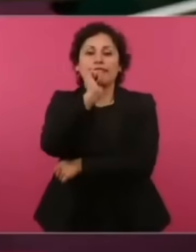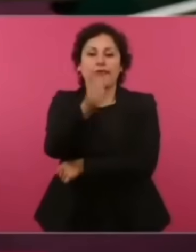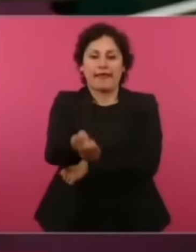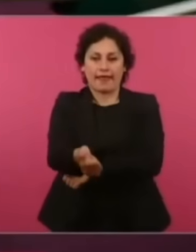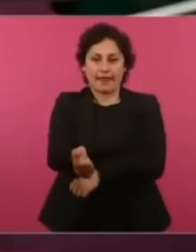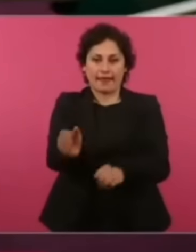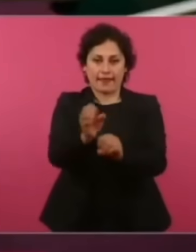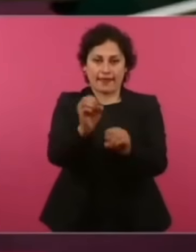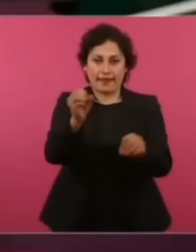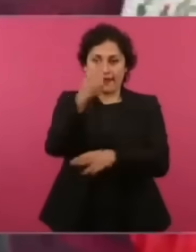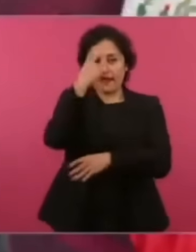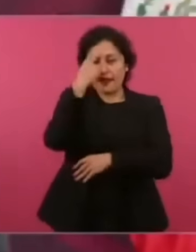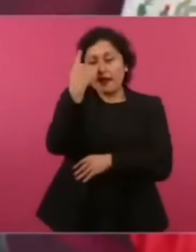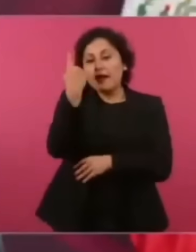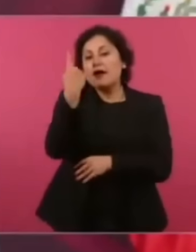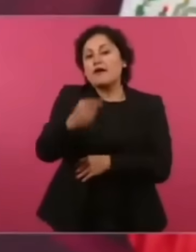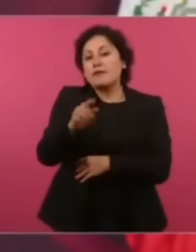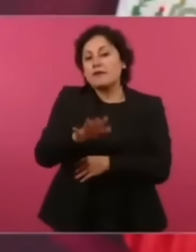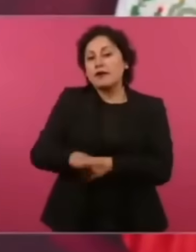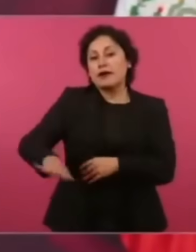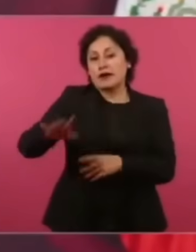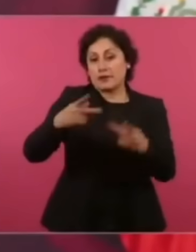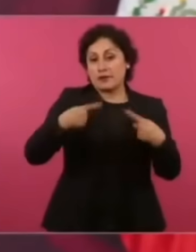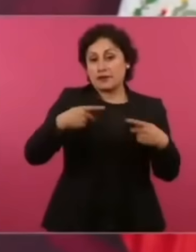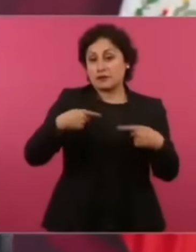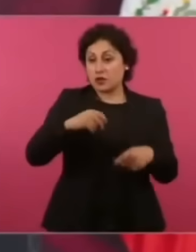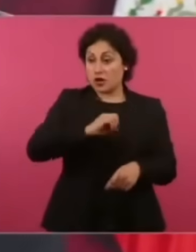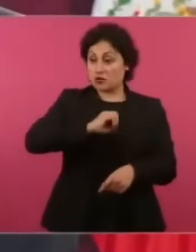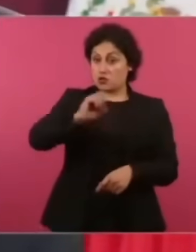para satisfacción de mis adversarios.